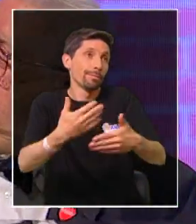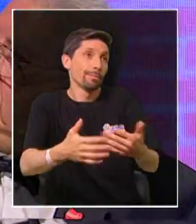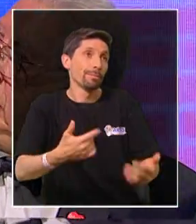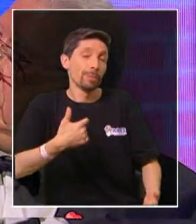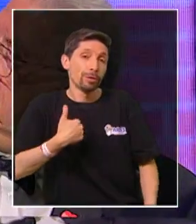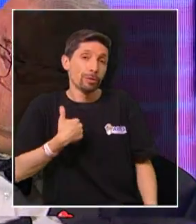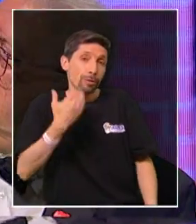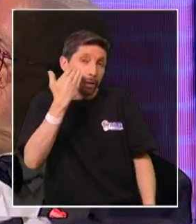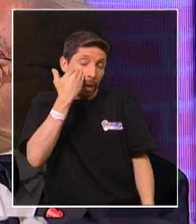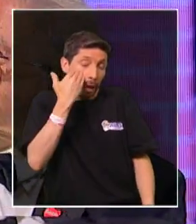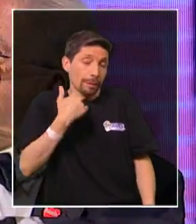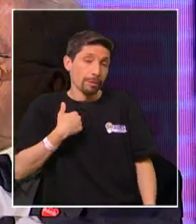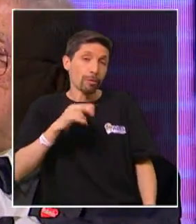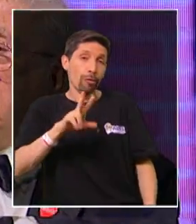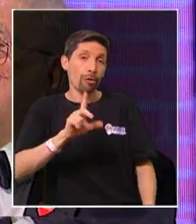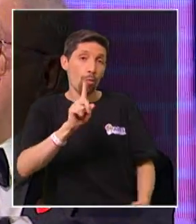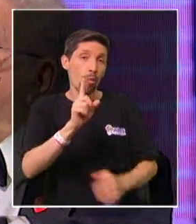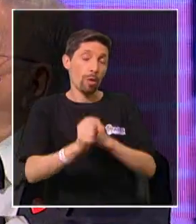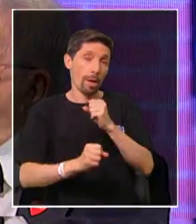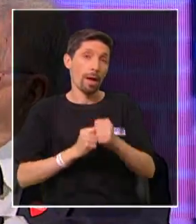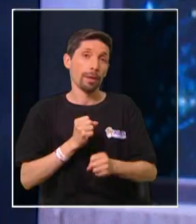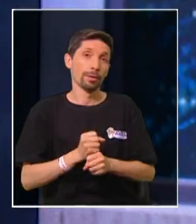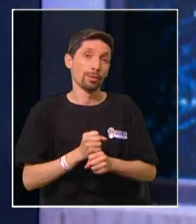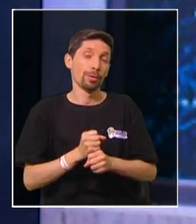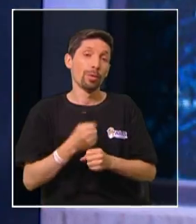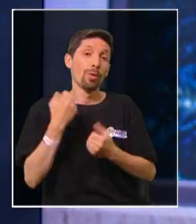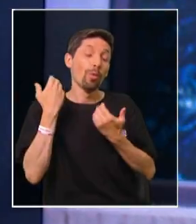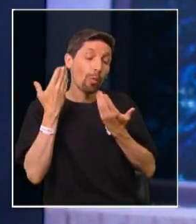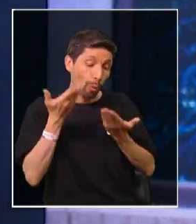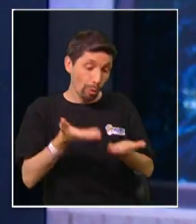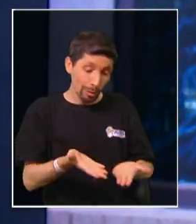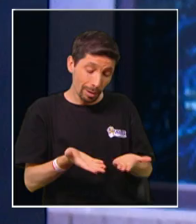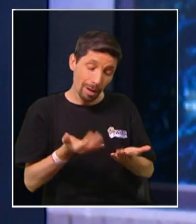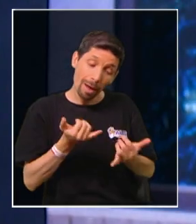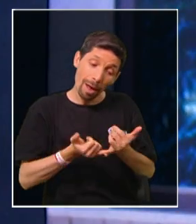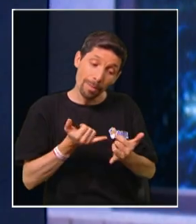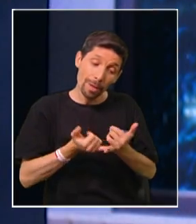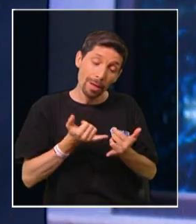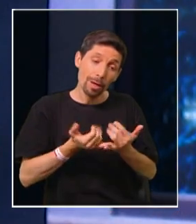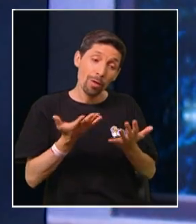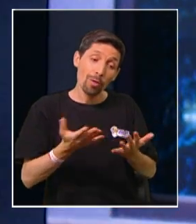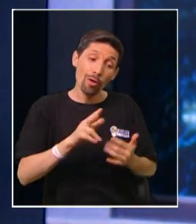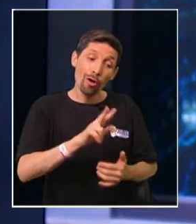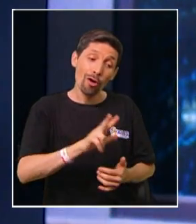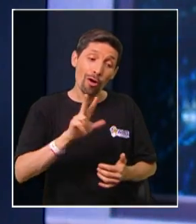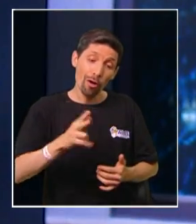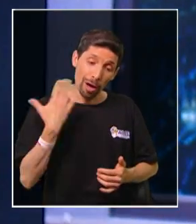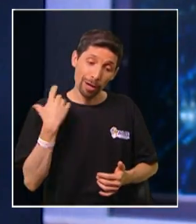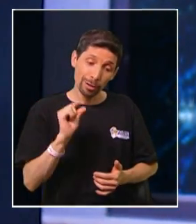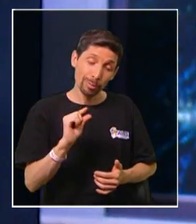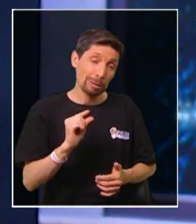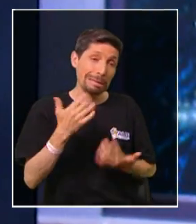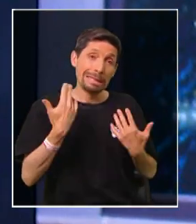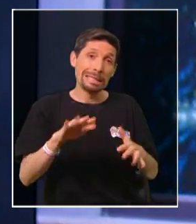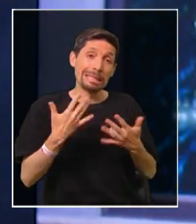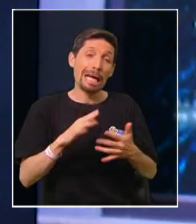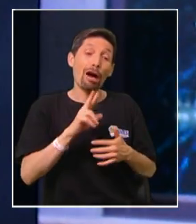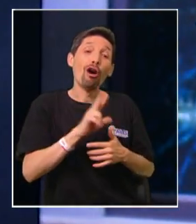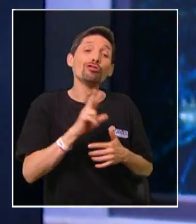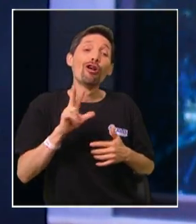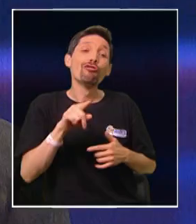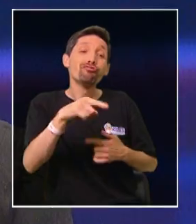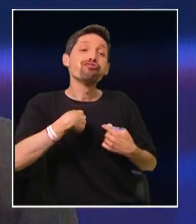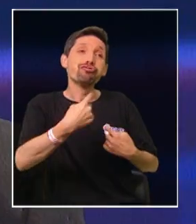punto ahora de cumplir 81. Y usted, amigo Valentín, cumplió 88, o sea, estamos llenos de ochitos los